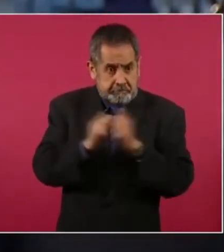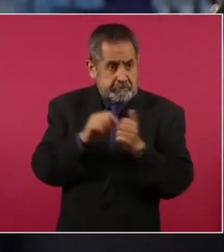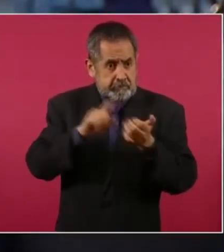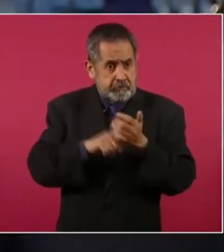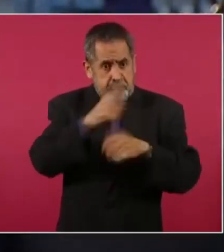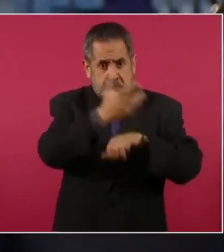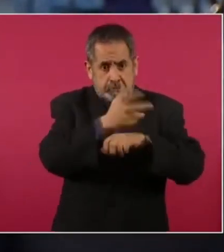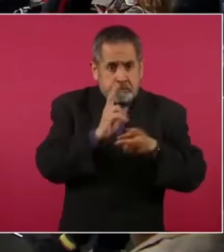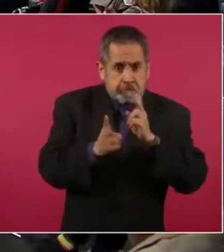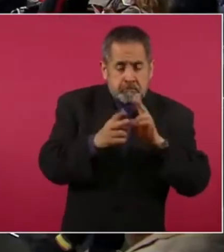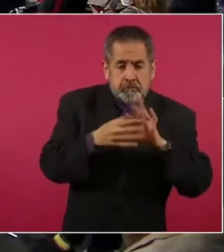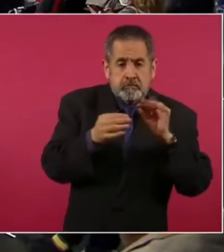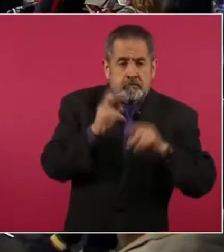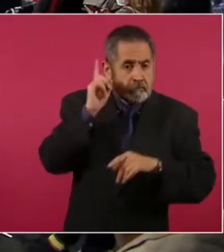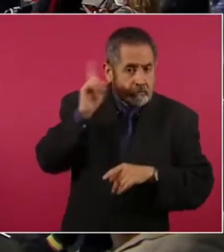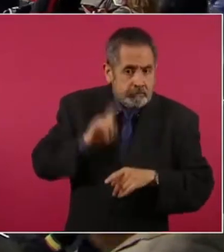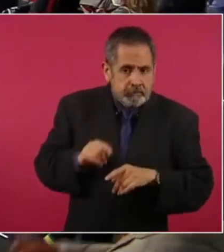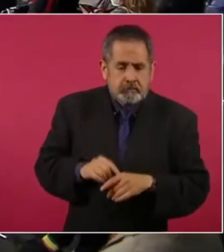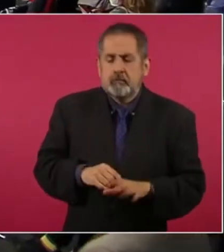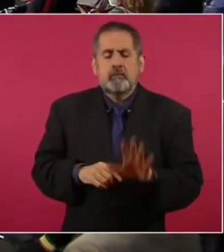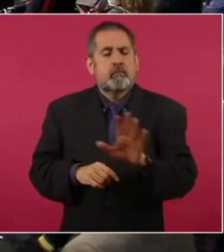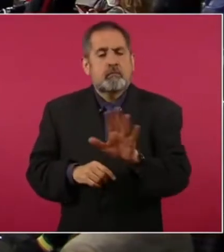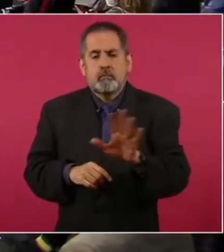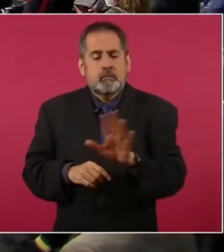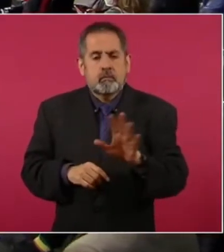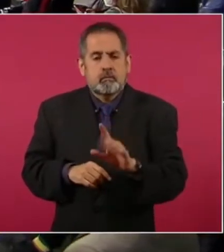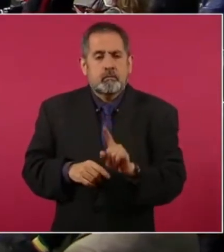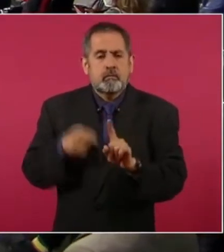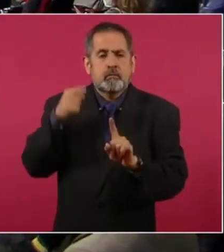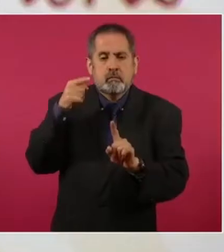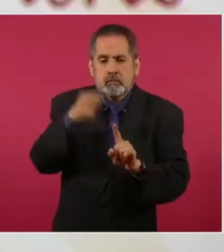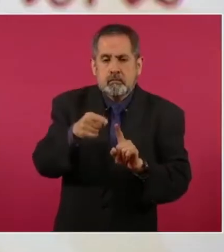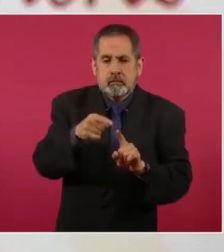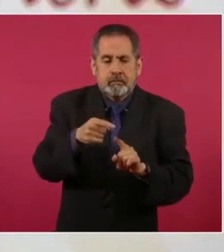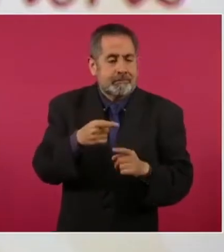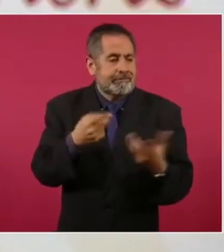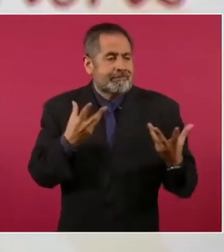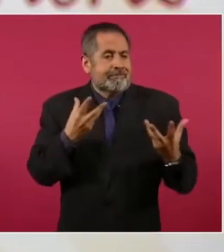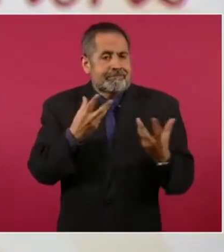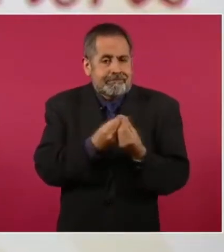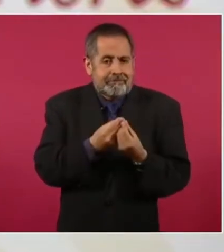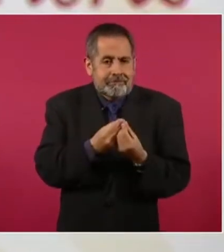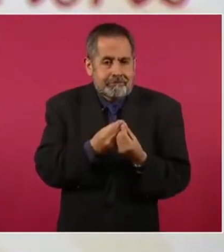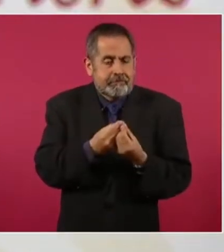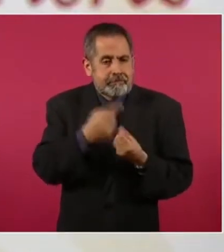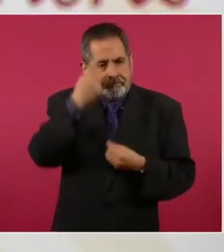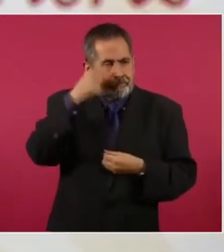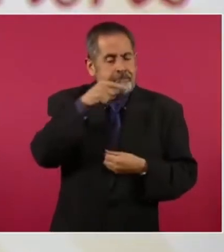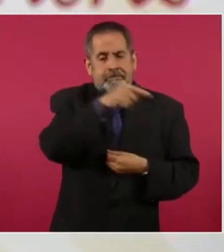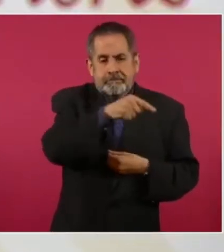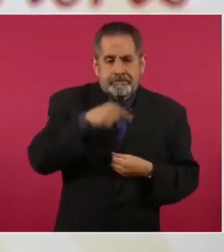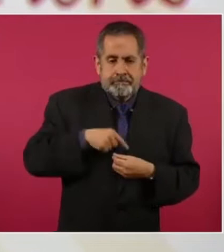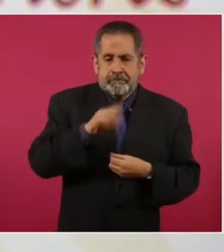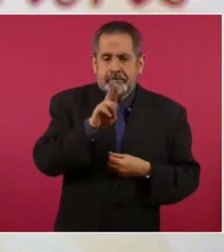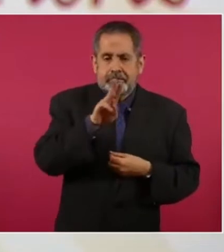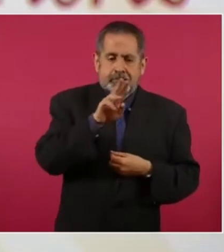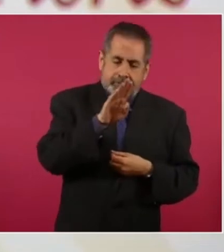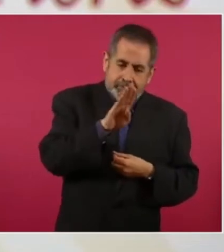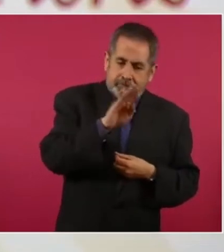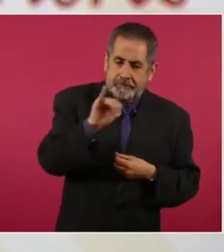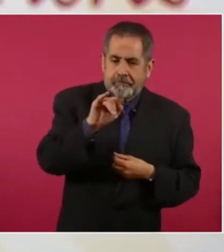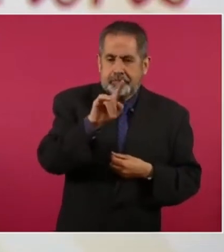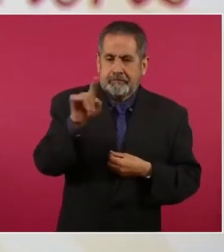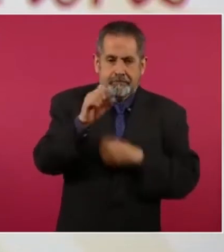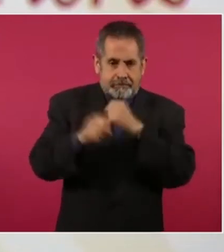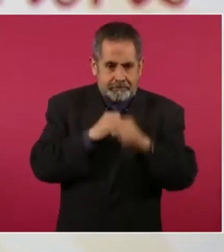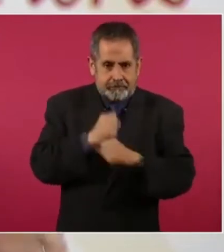Blinken? No, porque no es un tema del entendimiento bicentenario, eso fue una visita del embajador de Estados Unidos a Zacatecas y no se